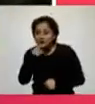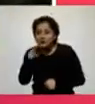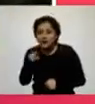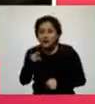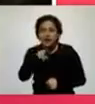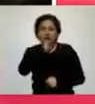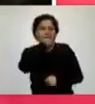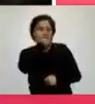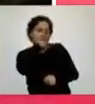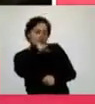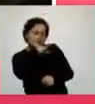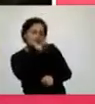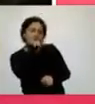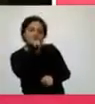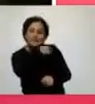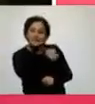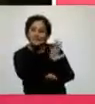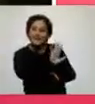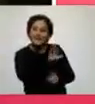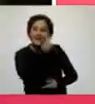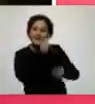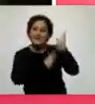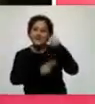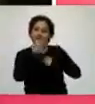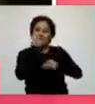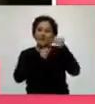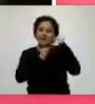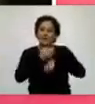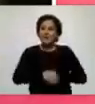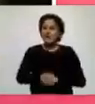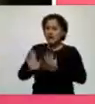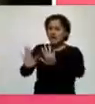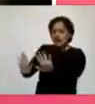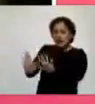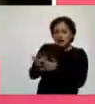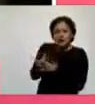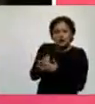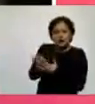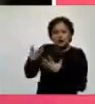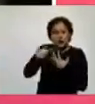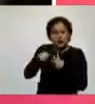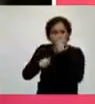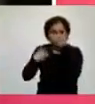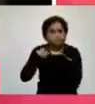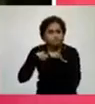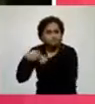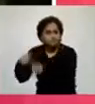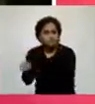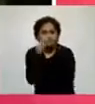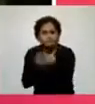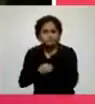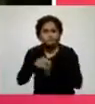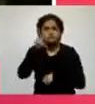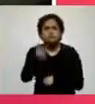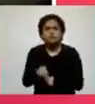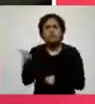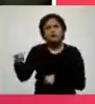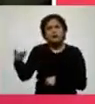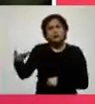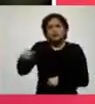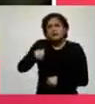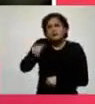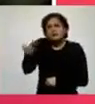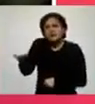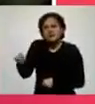llegó por sus propios pies. Espera, no me comas. Por favor, Pídeme lo que quieras, pero no me comas.